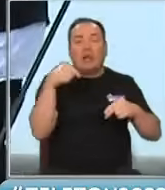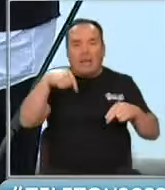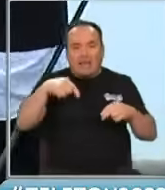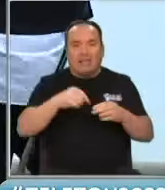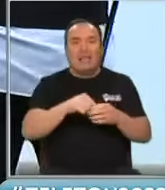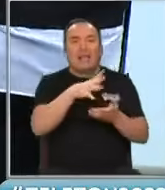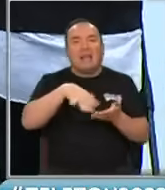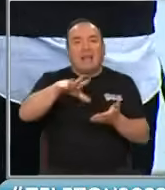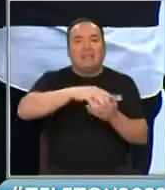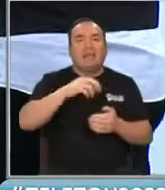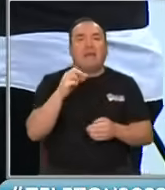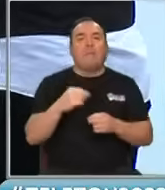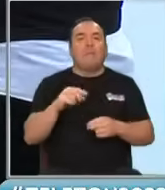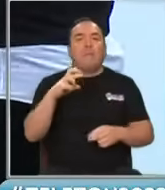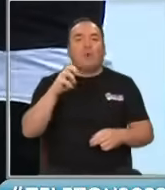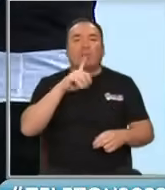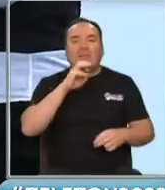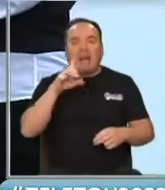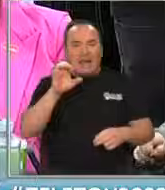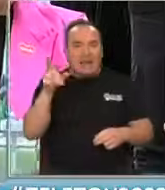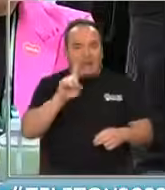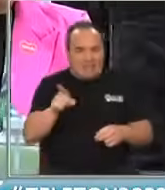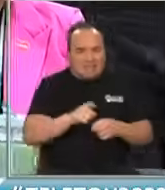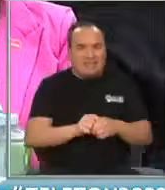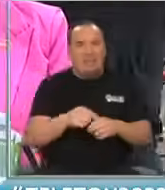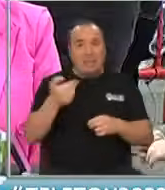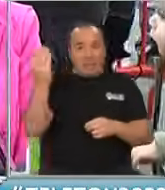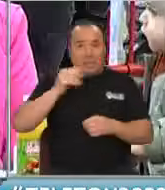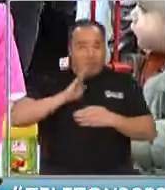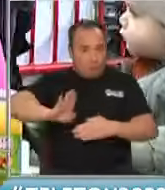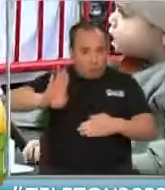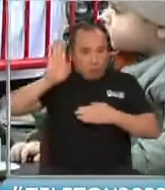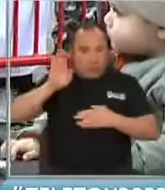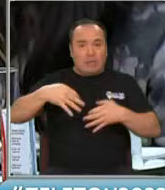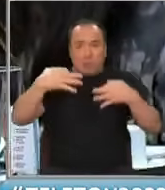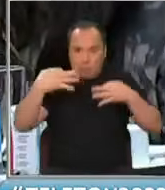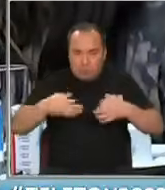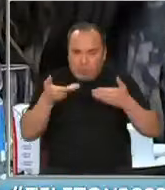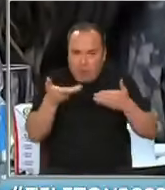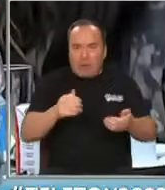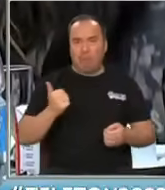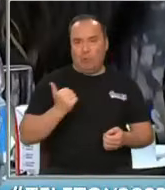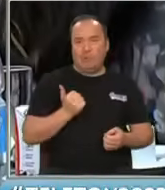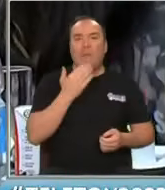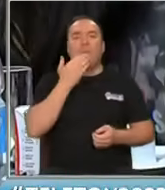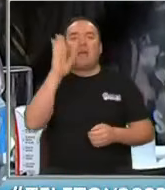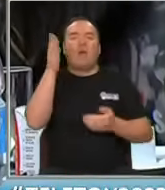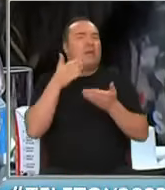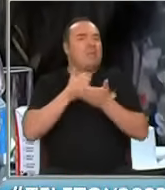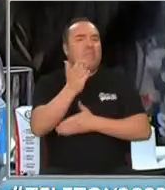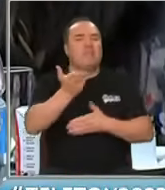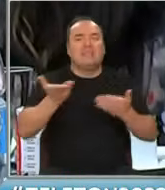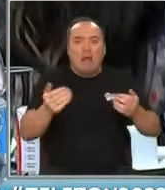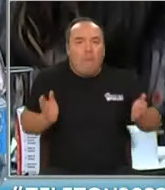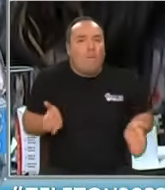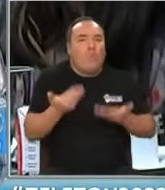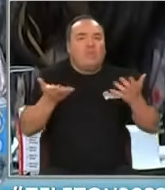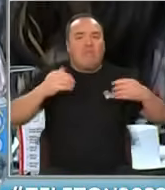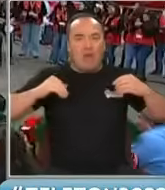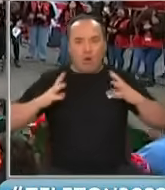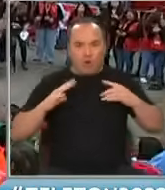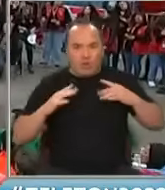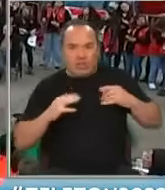una convocatoria espectacular. Lo prometido es deuda, dijimos que qué mejor que partir el día de hoy para motivarnos, para hacer